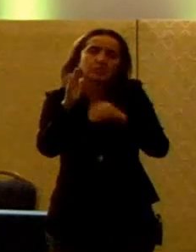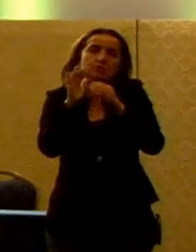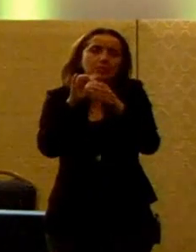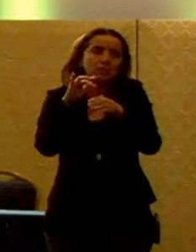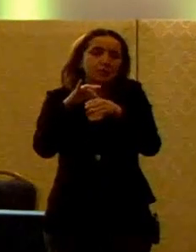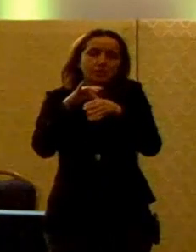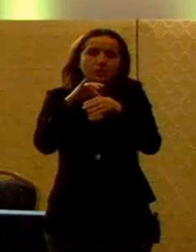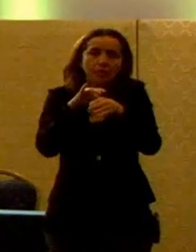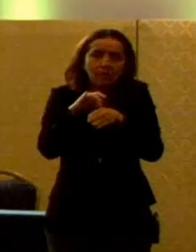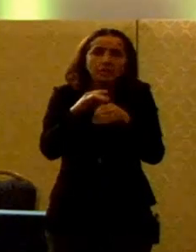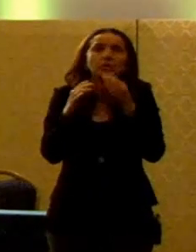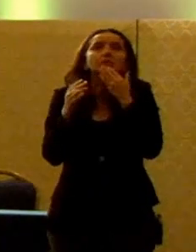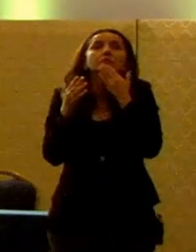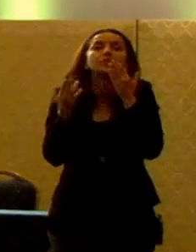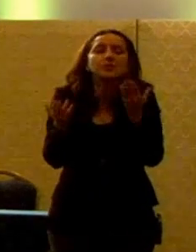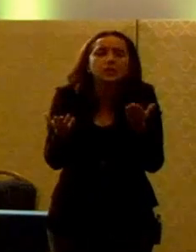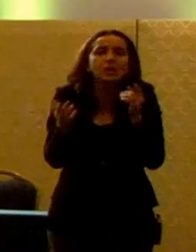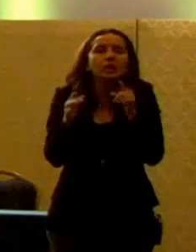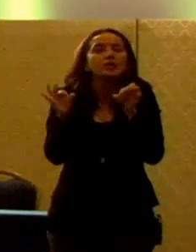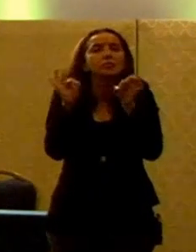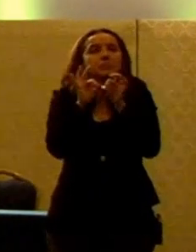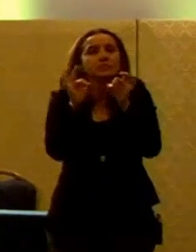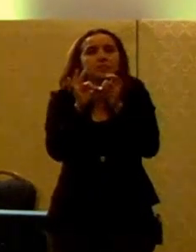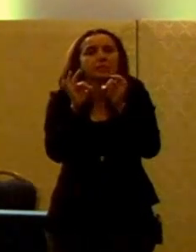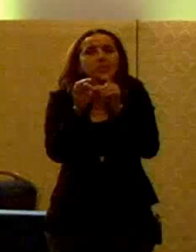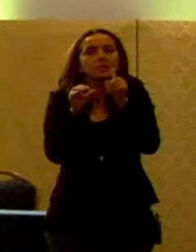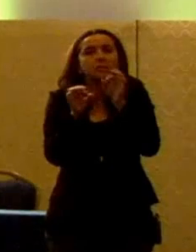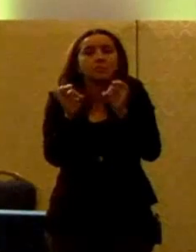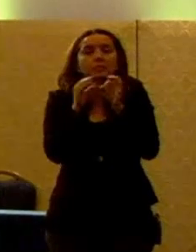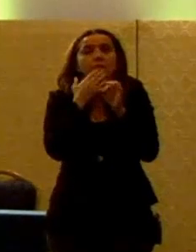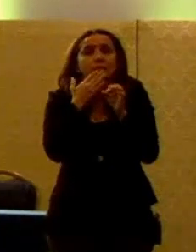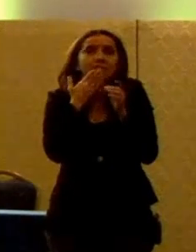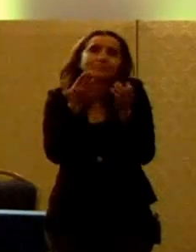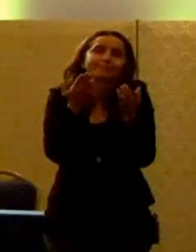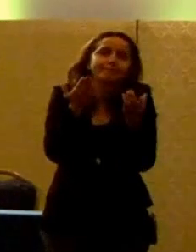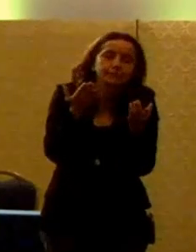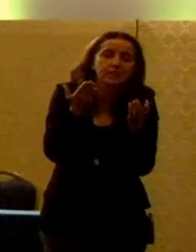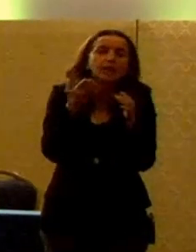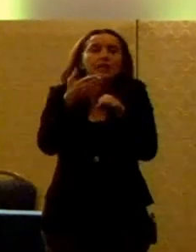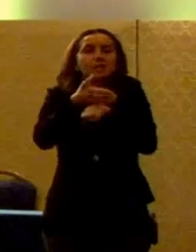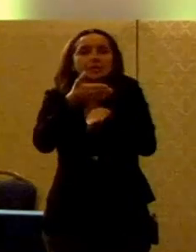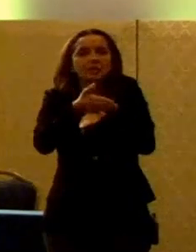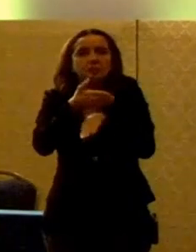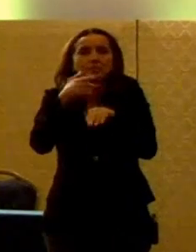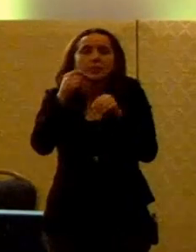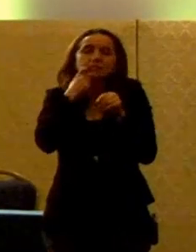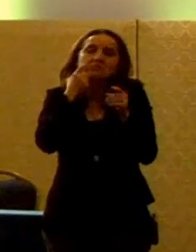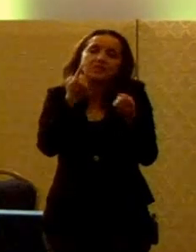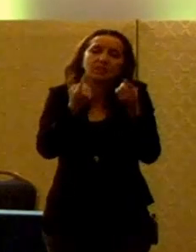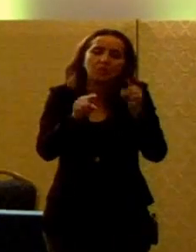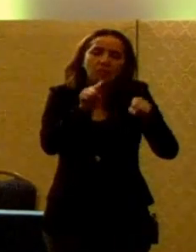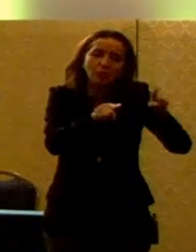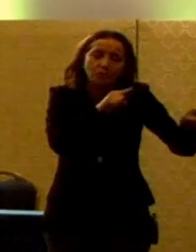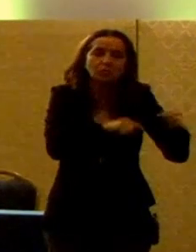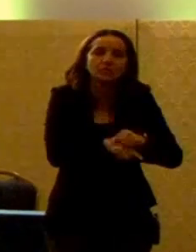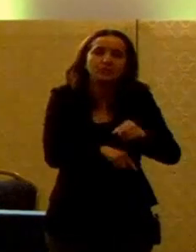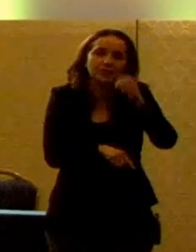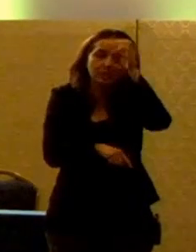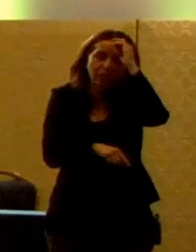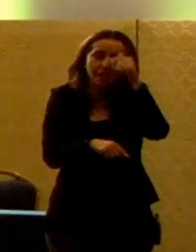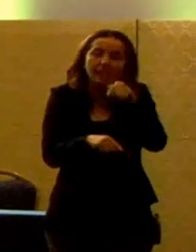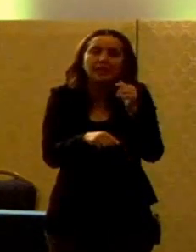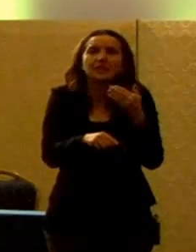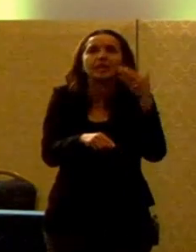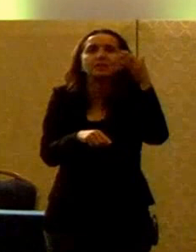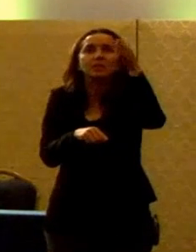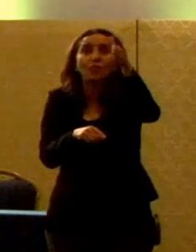evento. Esto podría ser un caso de libro bastante padre, pero afortunadamente, quizás desafortunadamente para la gente que vivió en Tabasco, se